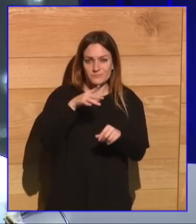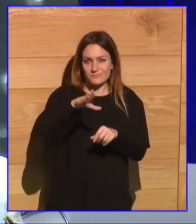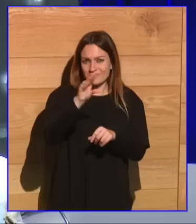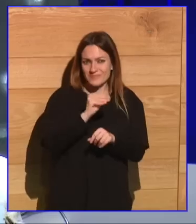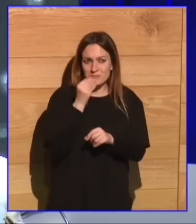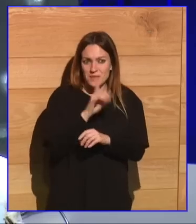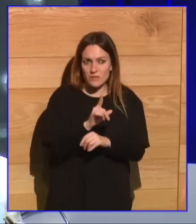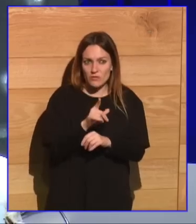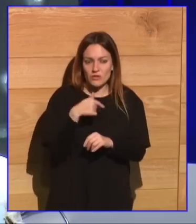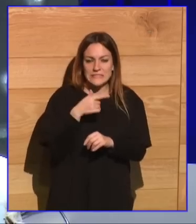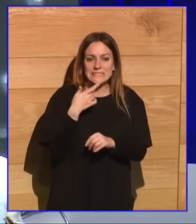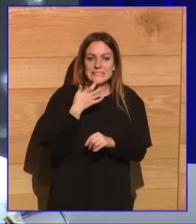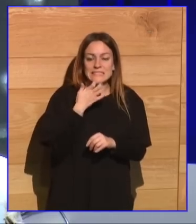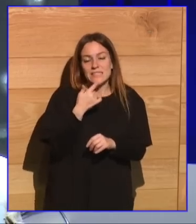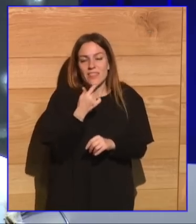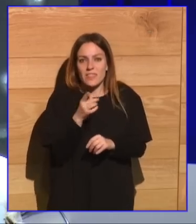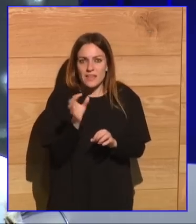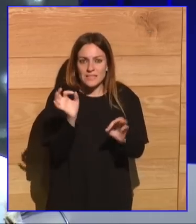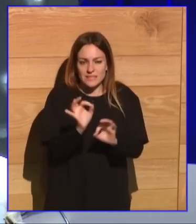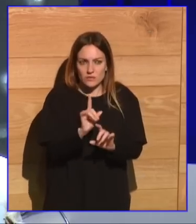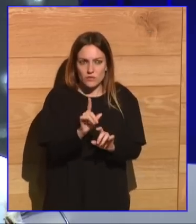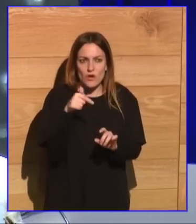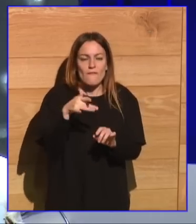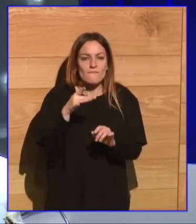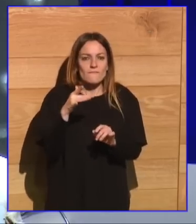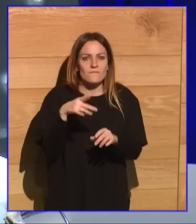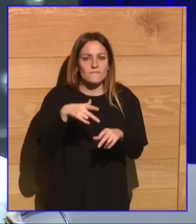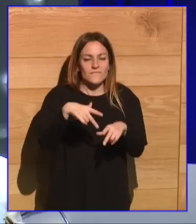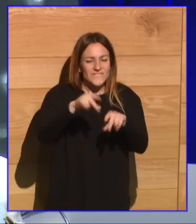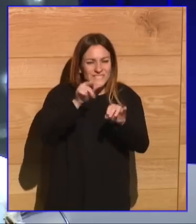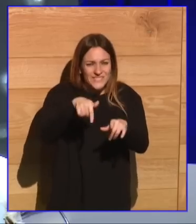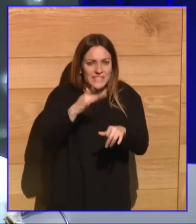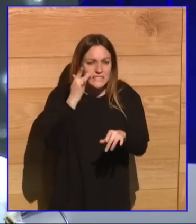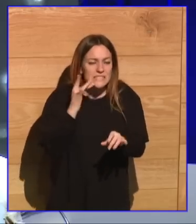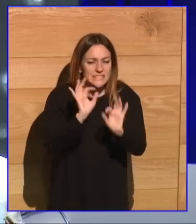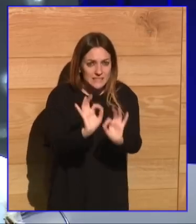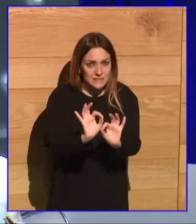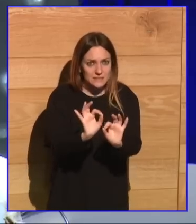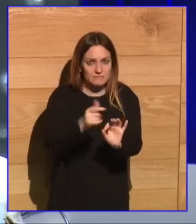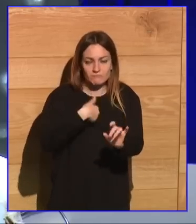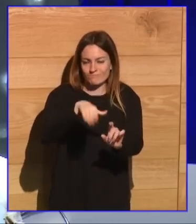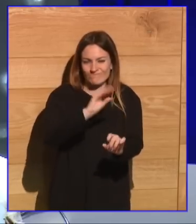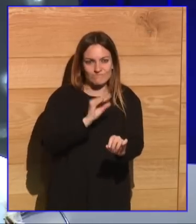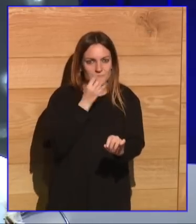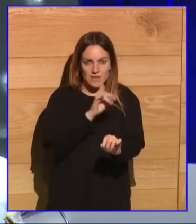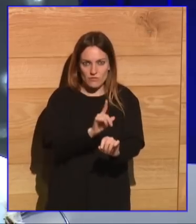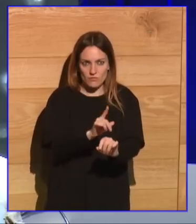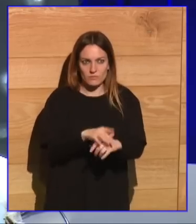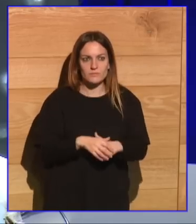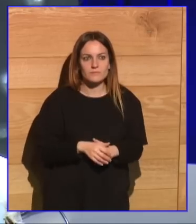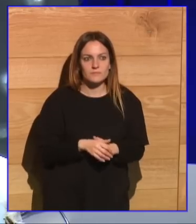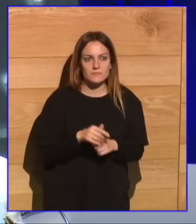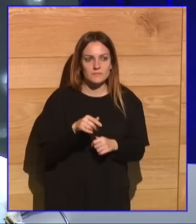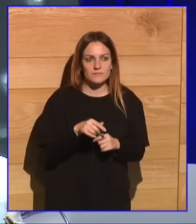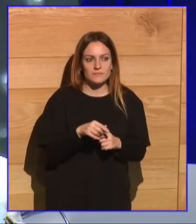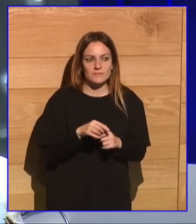anticipar o sin decir que es literalmente, el final puro. No hablo de ningún tipo de giro, no me estoy refiriendo a eso, ¿eh? No